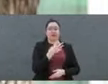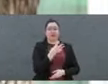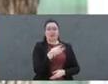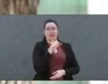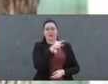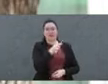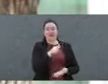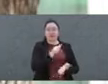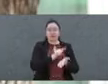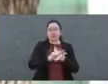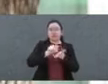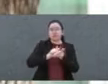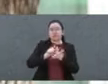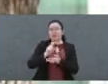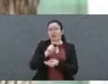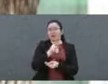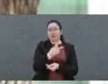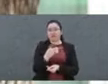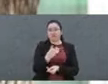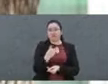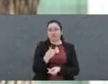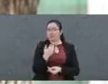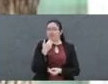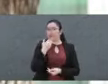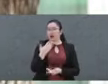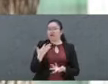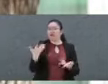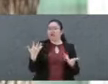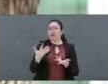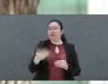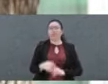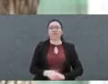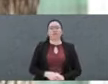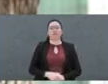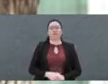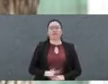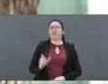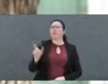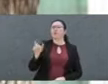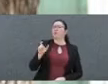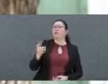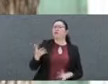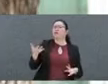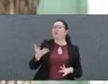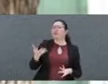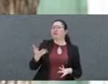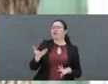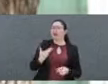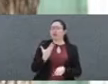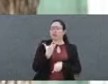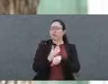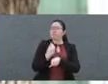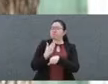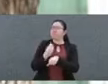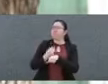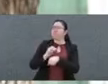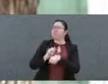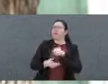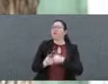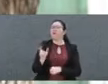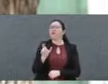plantas potabilizadoras que se hicieron en el 2020 o que terminamos su rehabilitación en el